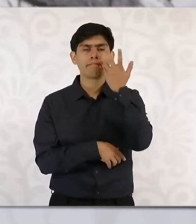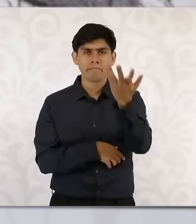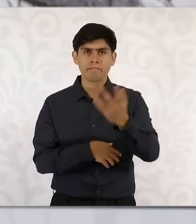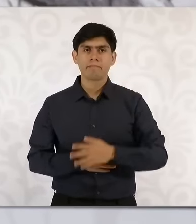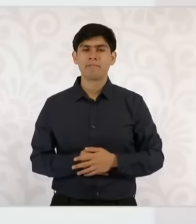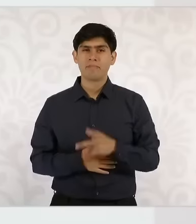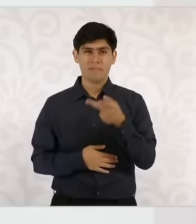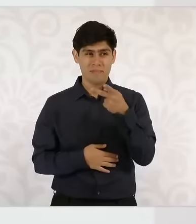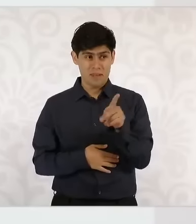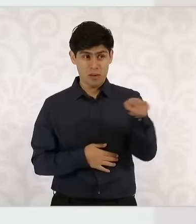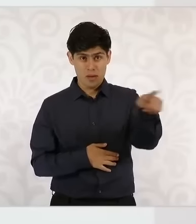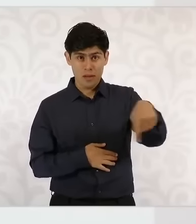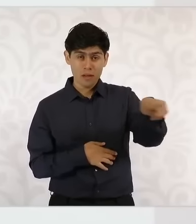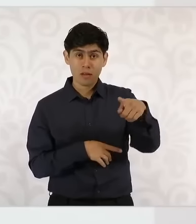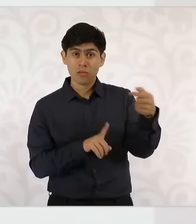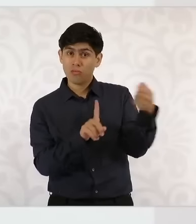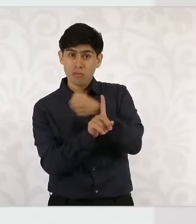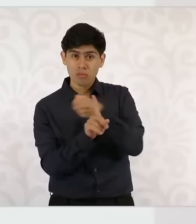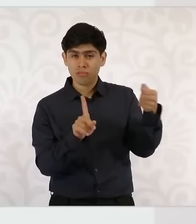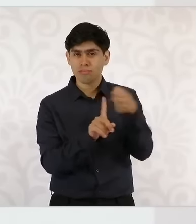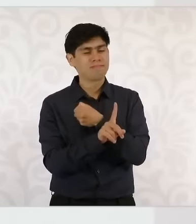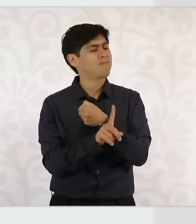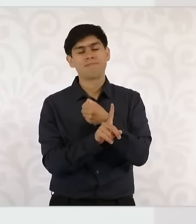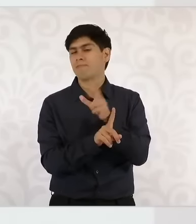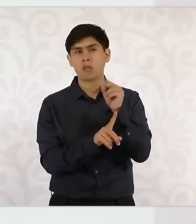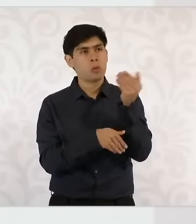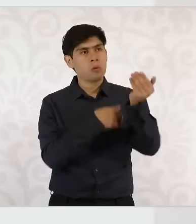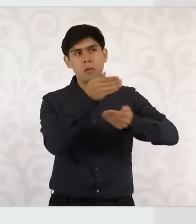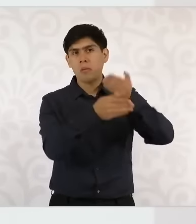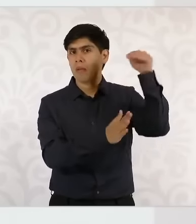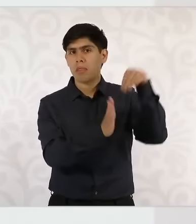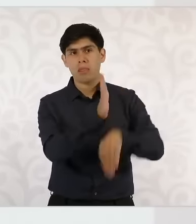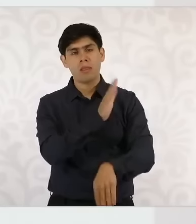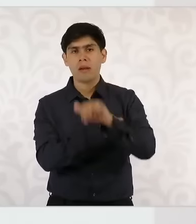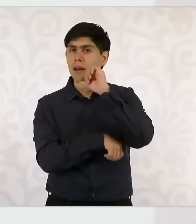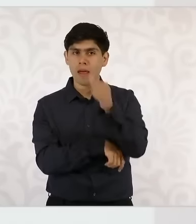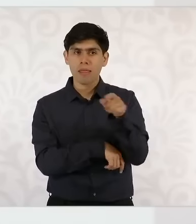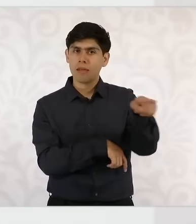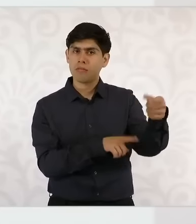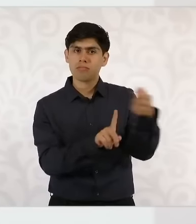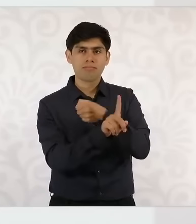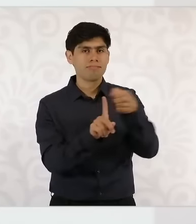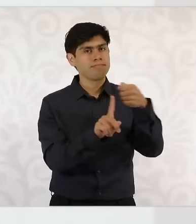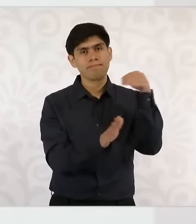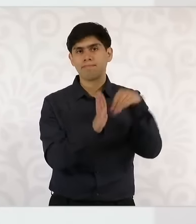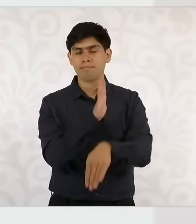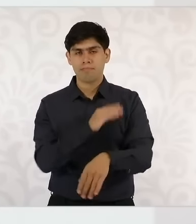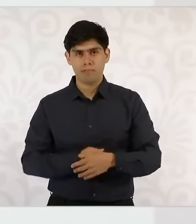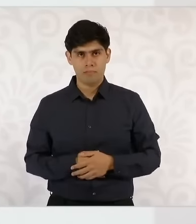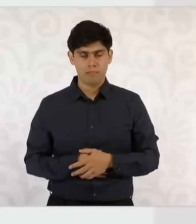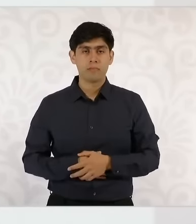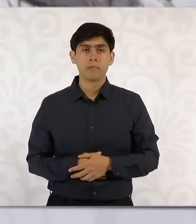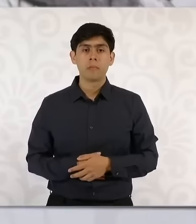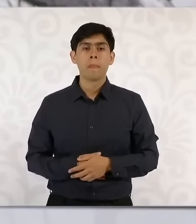Pero la violencia no lleva a nada, a nada. Entonces